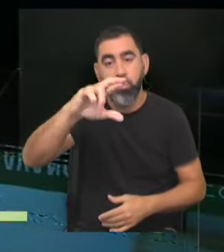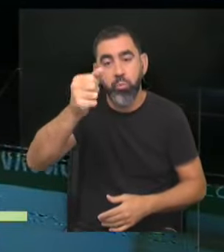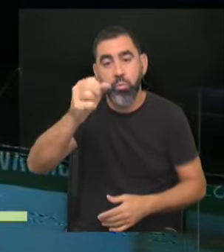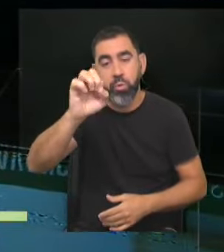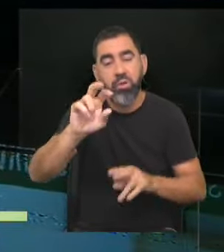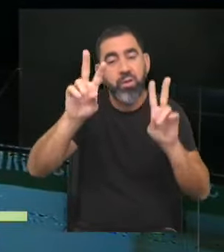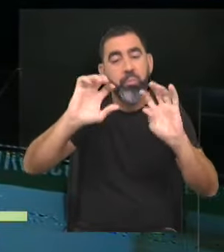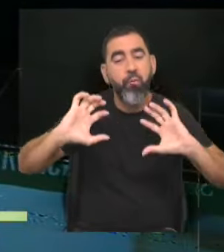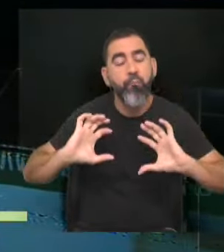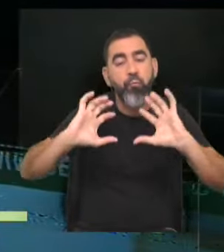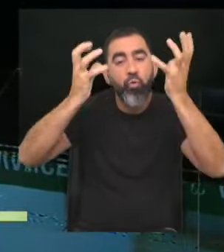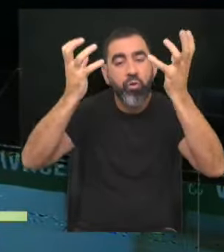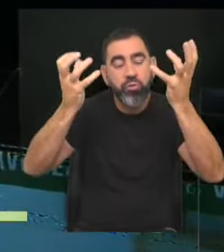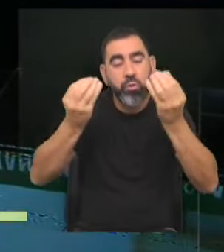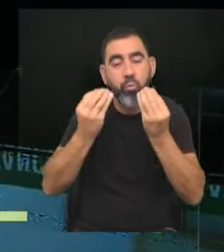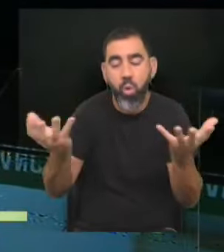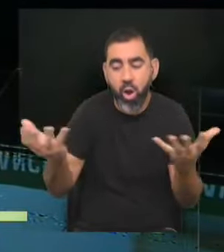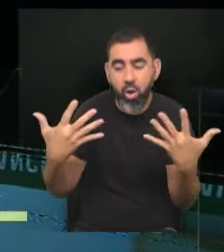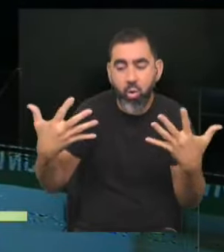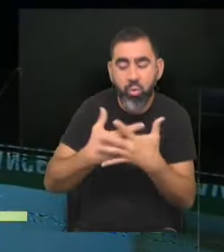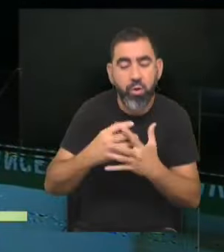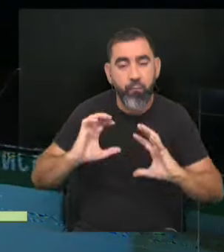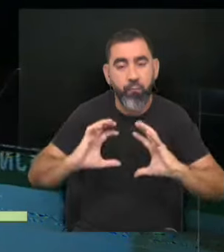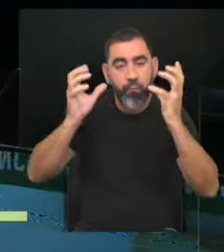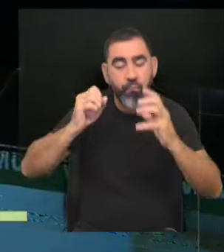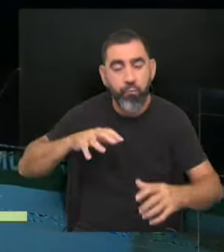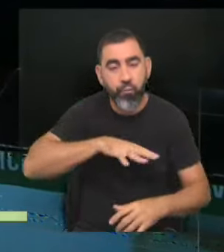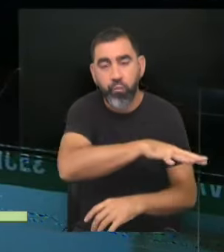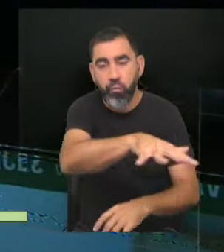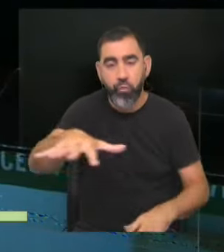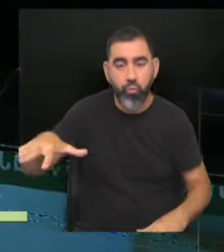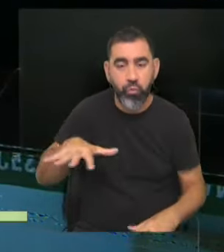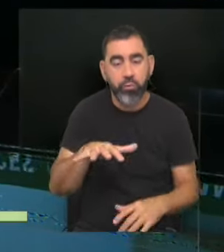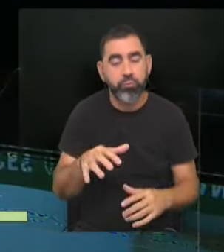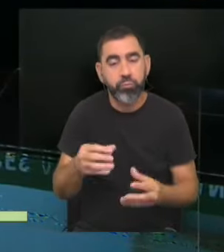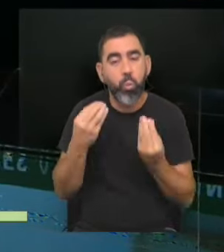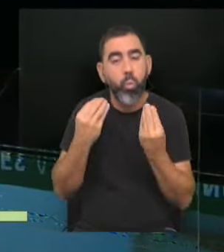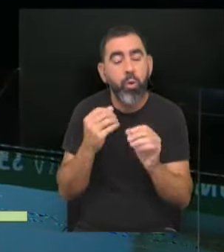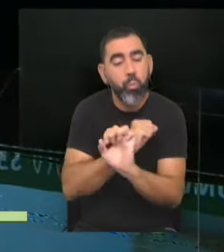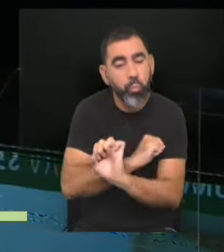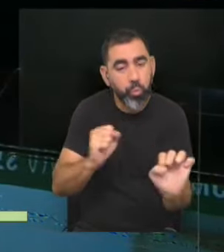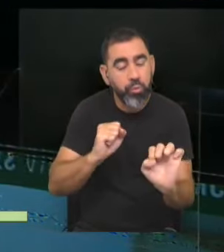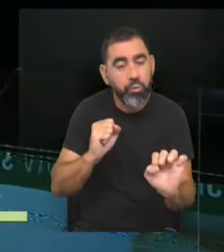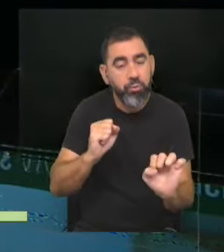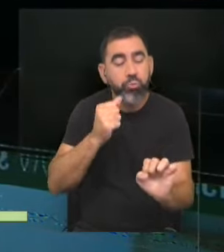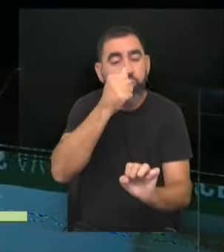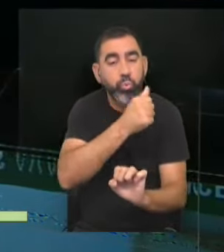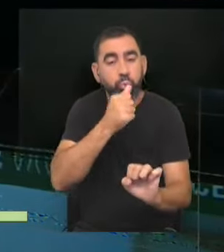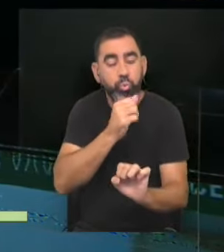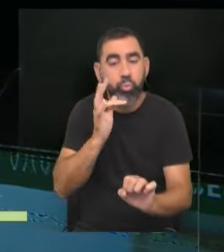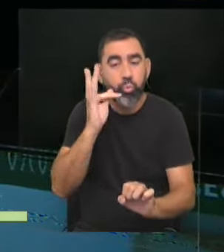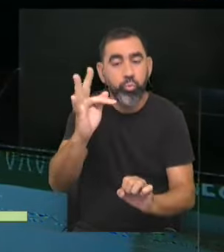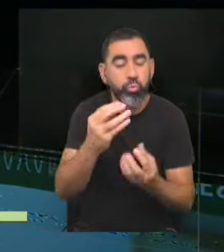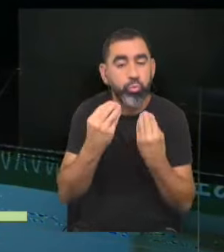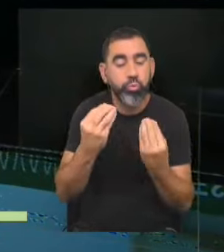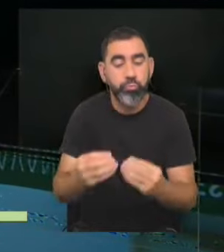dónde viene la violencia que hoy estamos notando en la sociedad y Cuáles pueden llegar a ser posibles soluciones o vías de